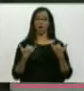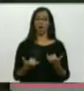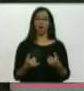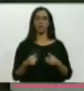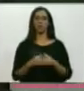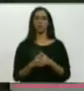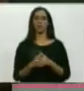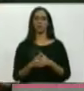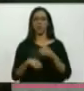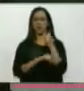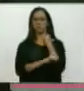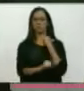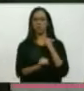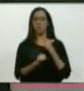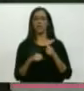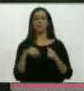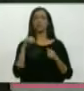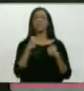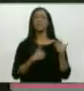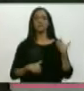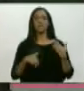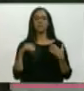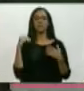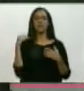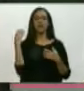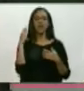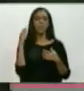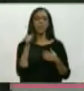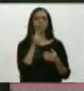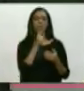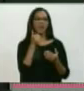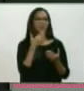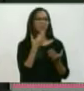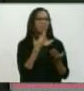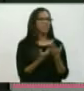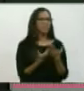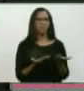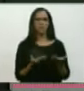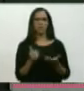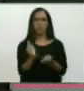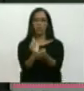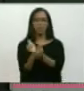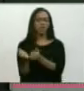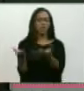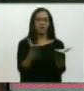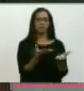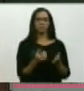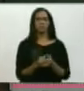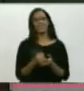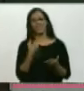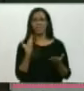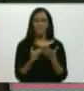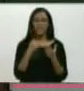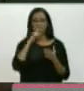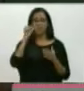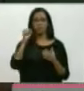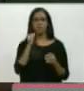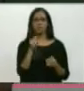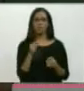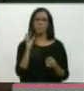trampa existencial de Iván Duque, ¿a quién le pido la extradición? Se la tienes que pedir a Nicolás Maduro, pedazo de pendejo. ¿A quién